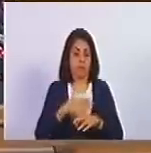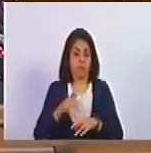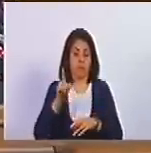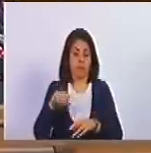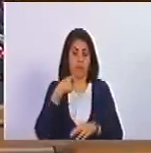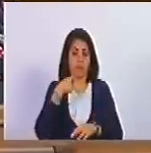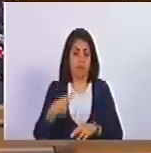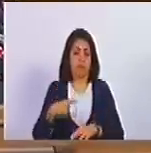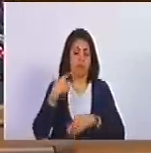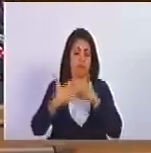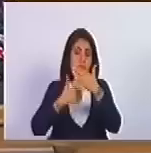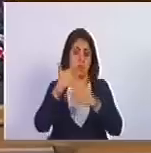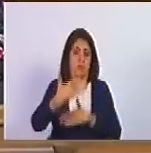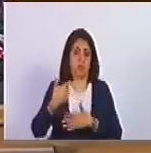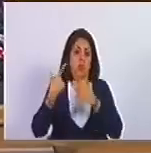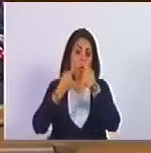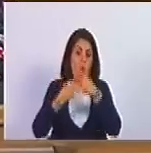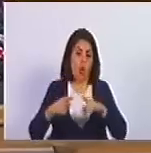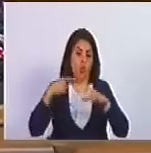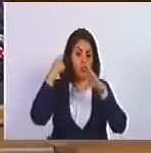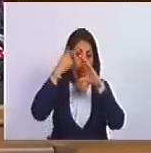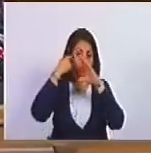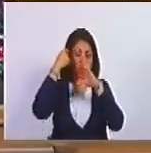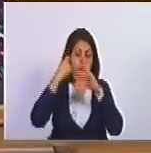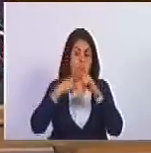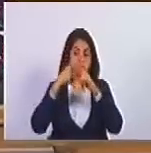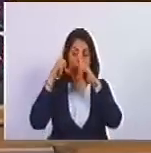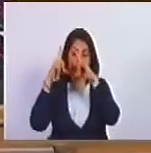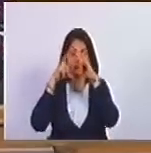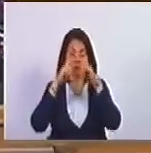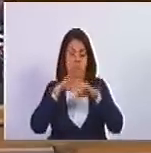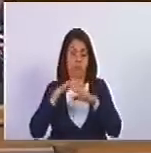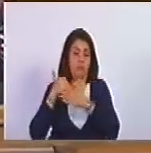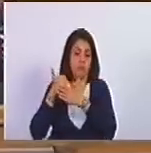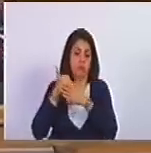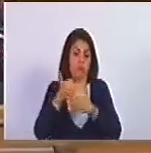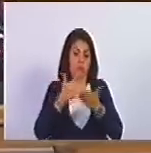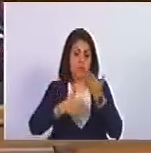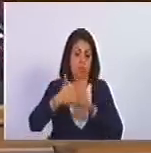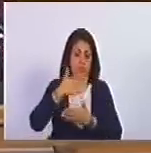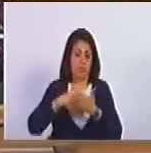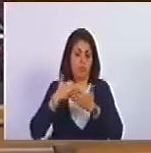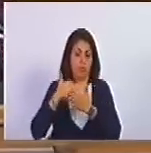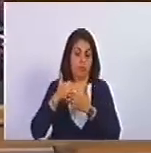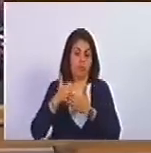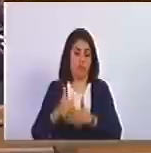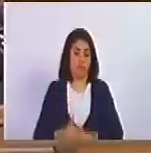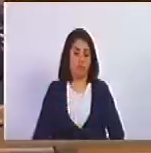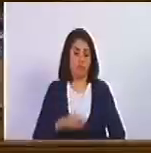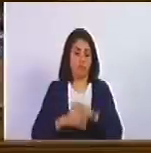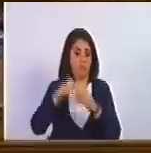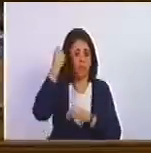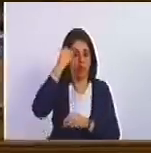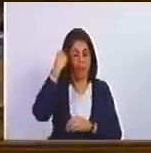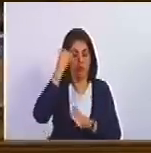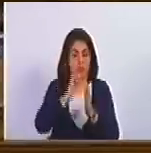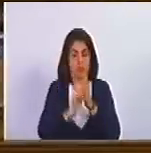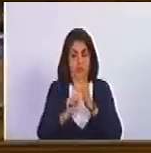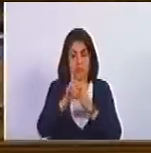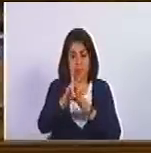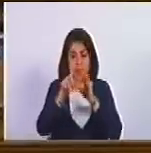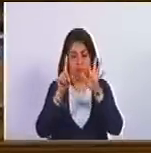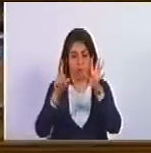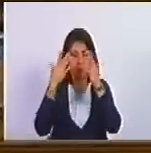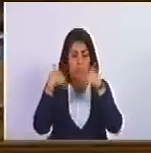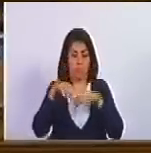y periurbanos, según la zona y el tipo de construcción. Es todo, señor presidente. En consideración el artículo